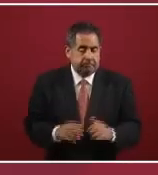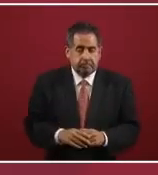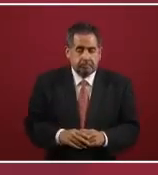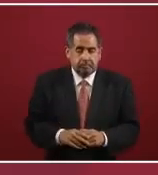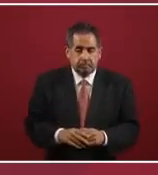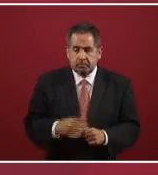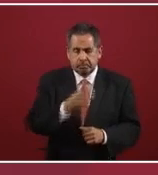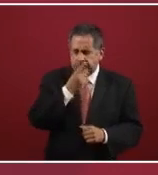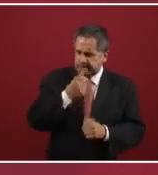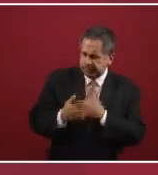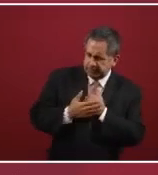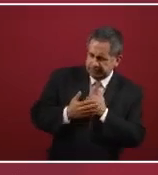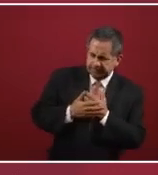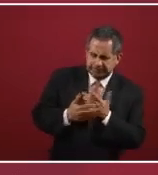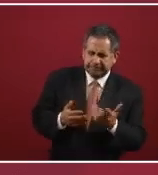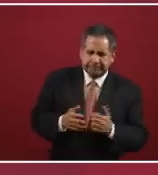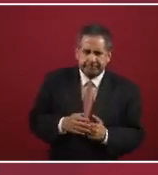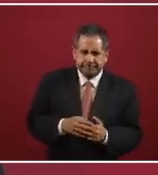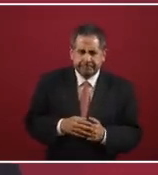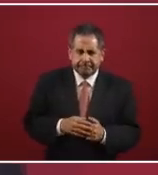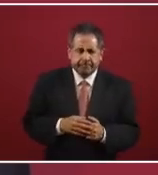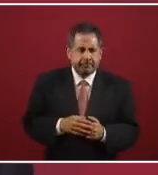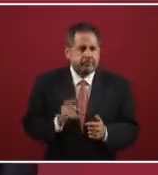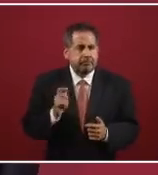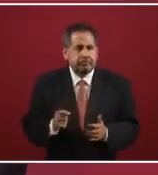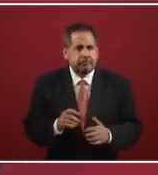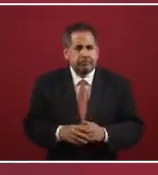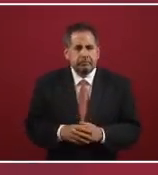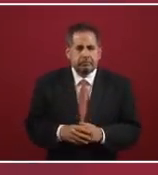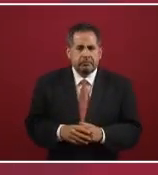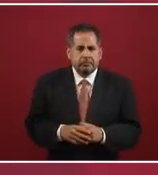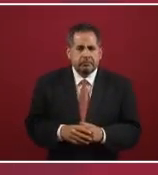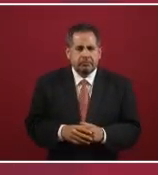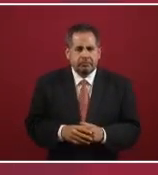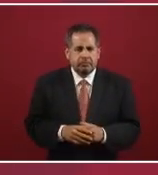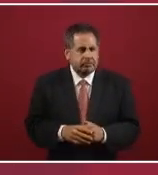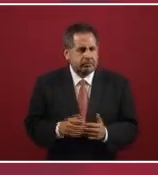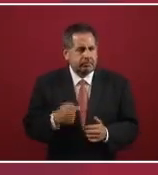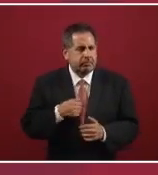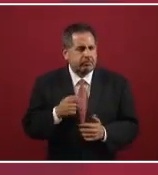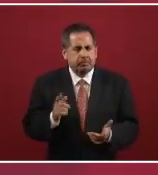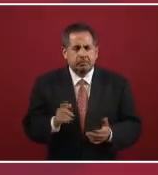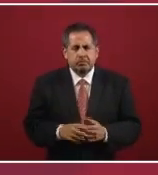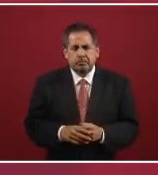me dicen que pues no